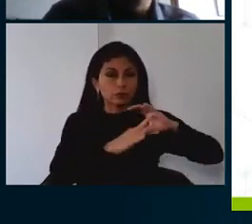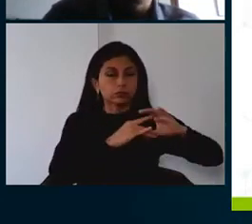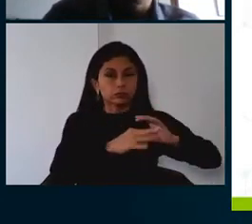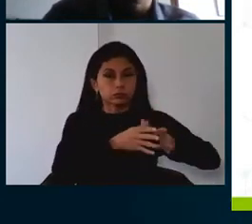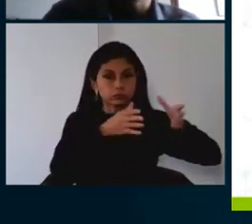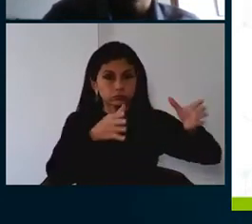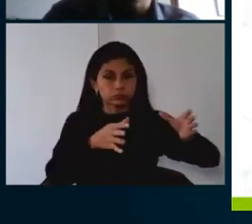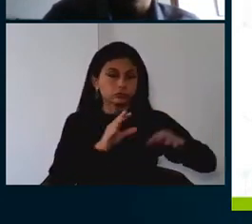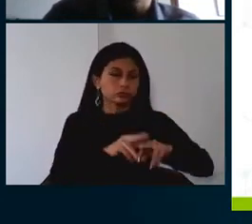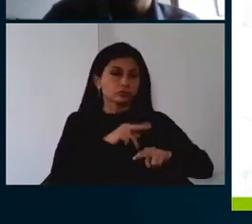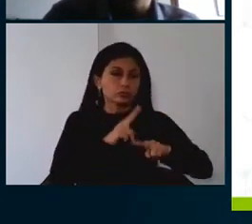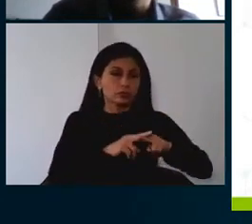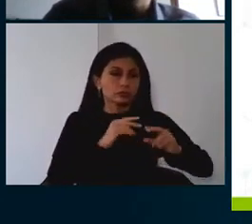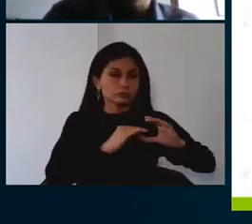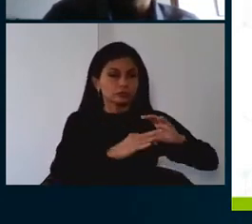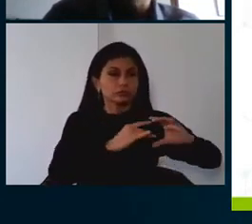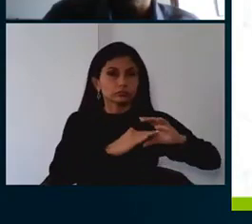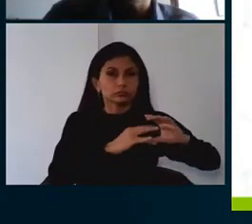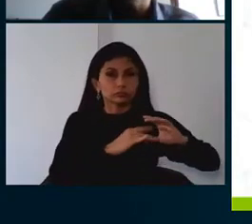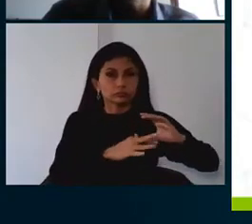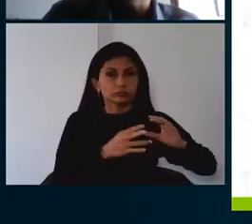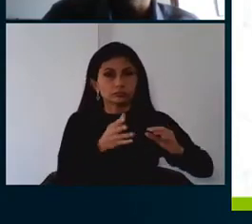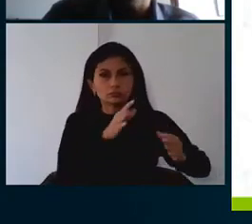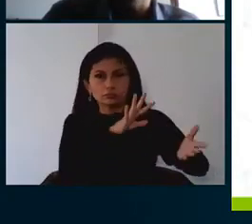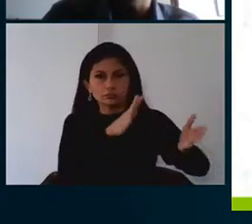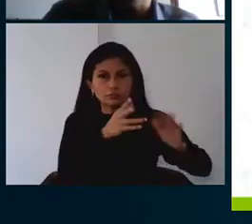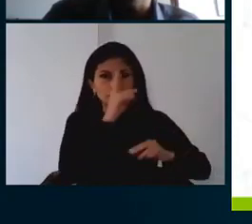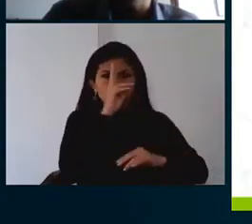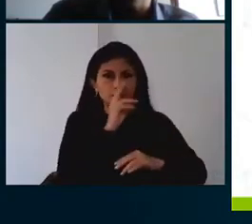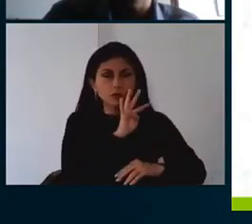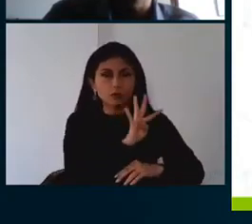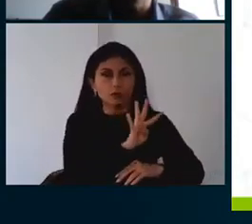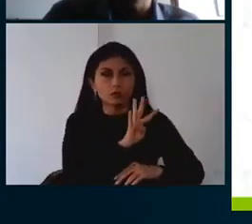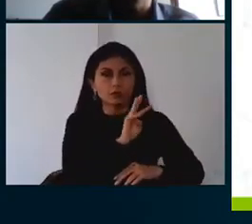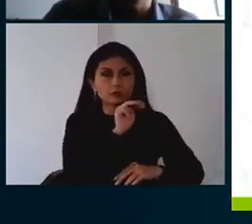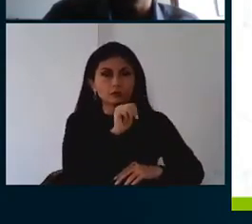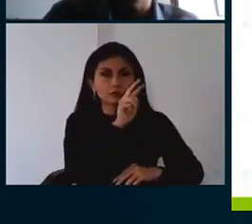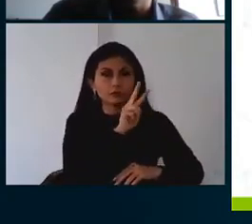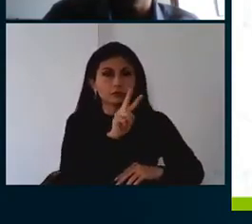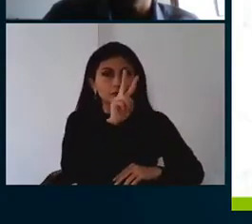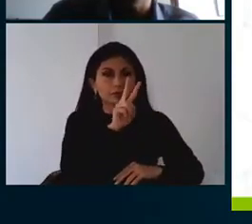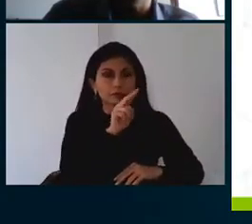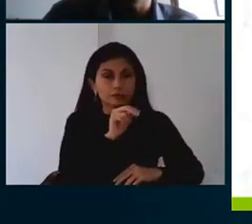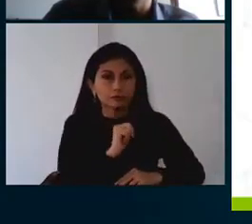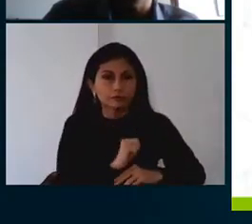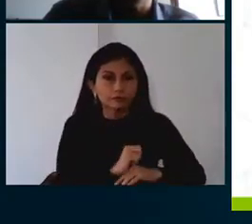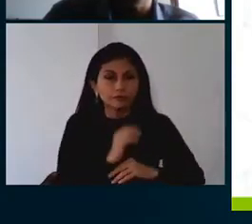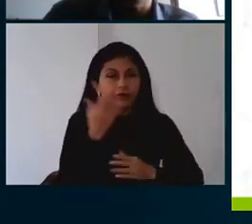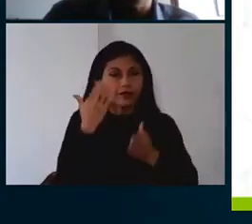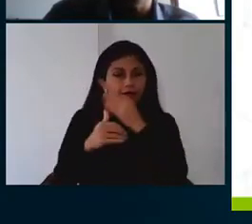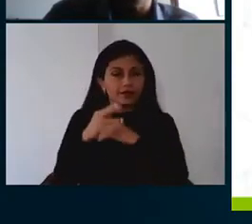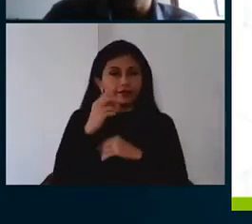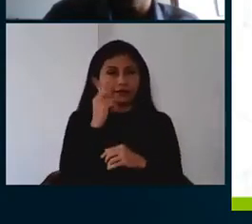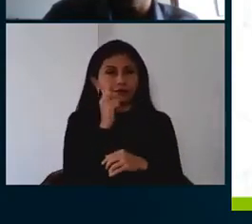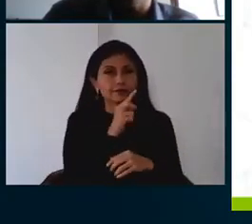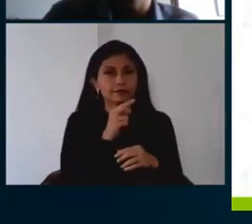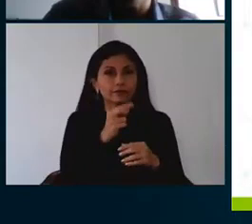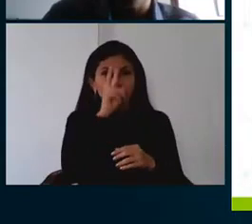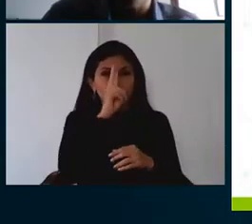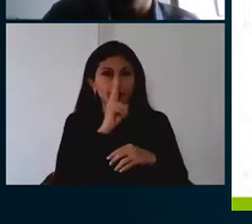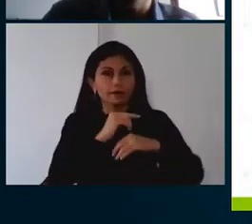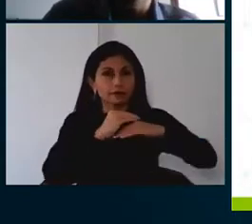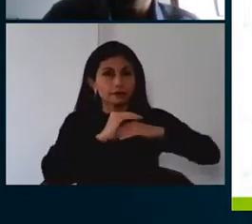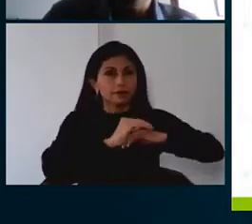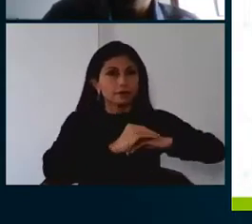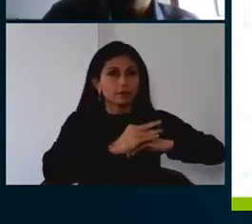común, vemos ya un parecido mucho mayor a esa foto panorámica que estaba mostrando anteriormente, ¿no? La forma de una crestación